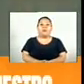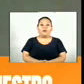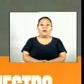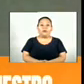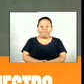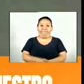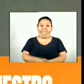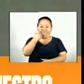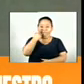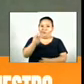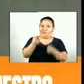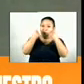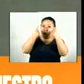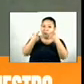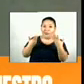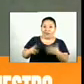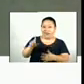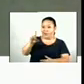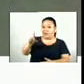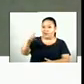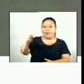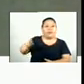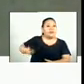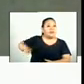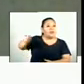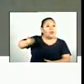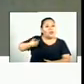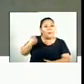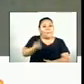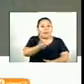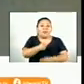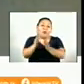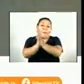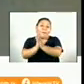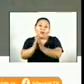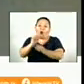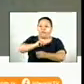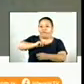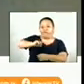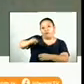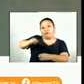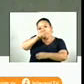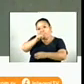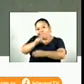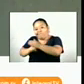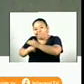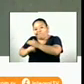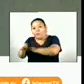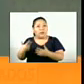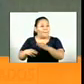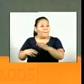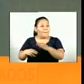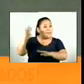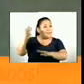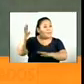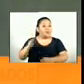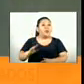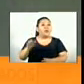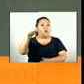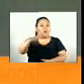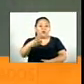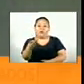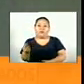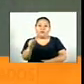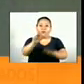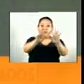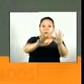realmente impactante es que en los últimos 10 años el número de personas que son refugiados o desplazados forzosos ha aumentado a más del doble por lo que el número ahora es